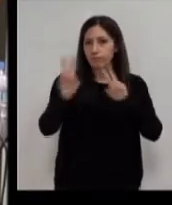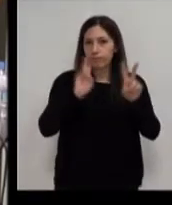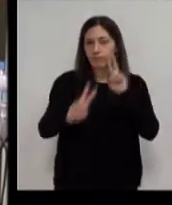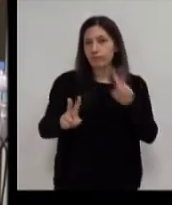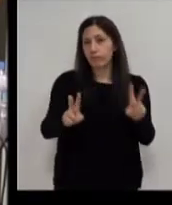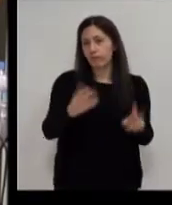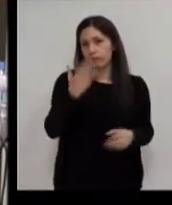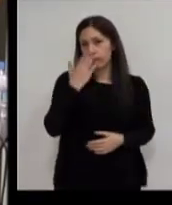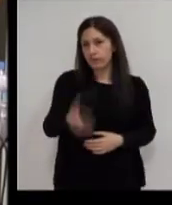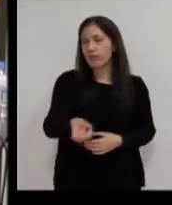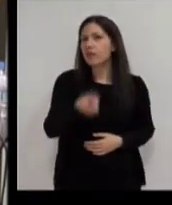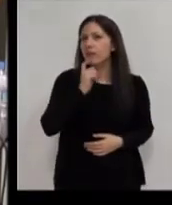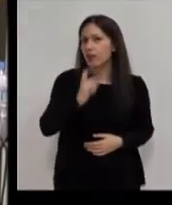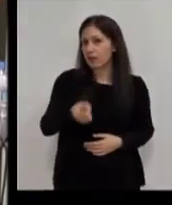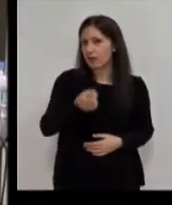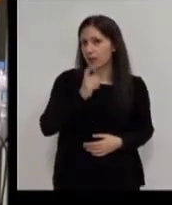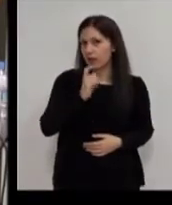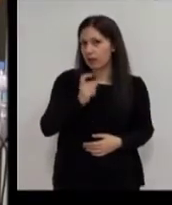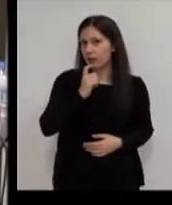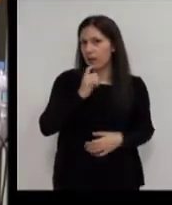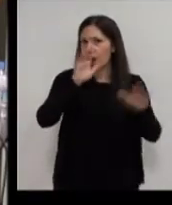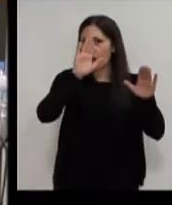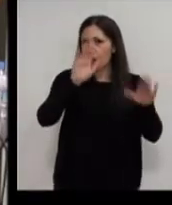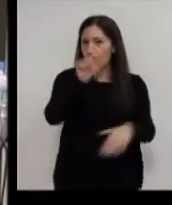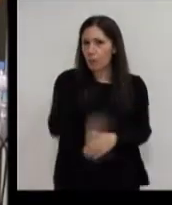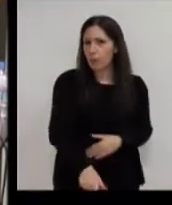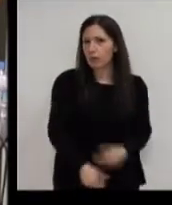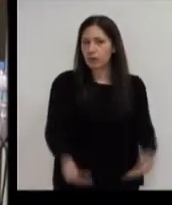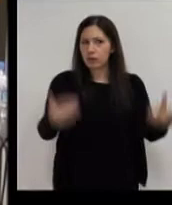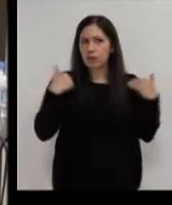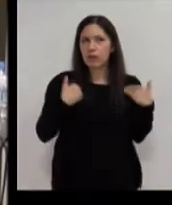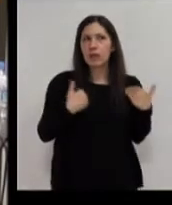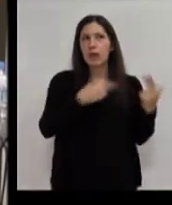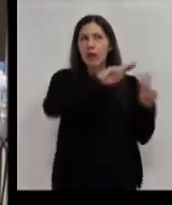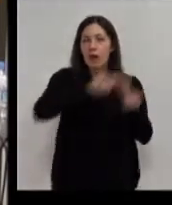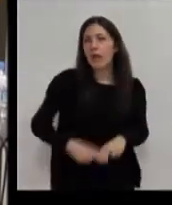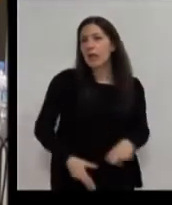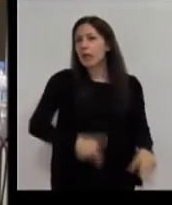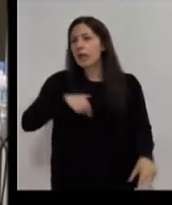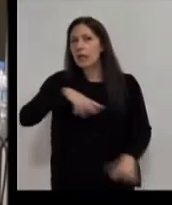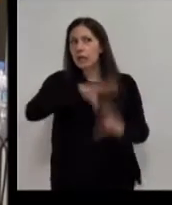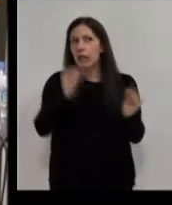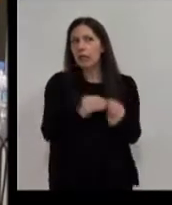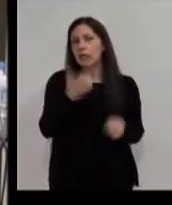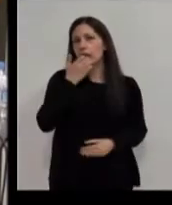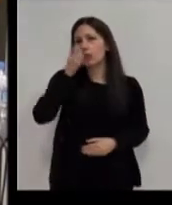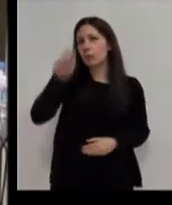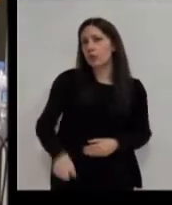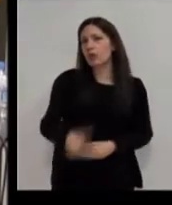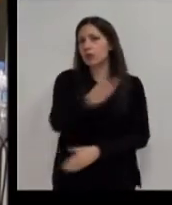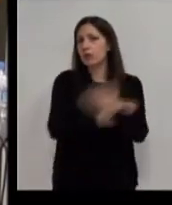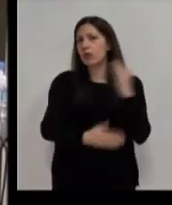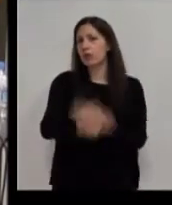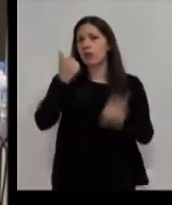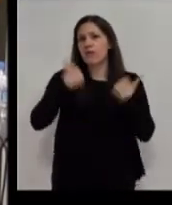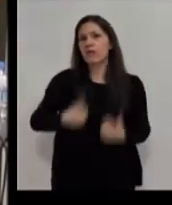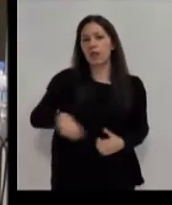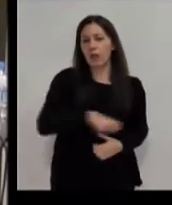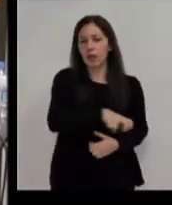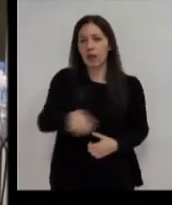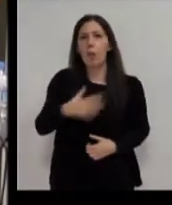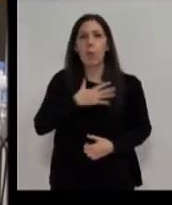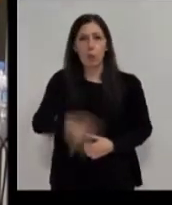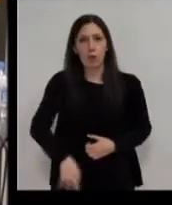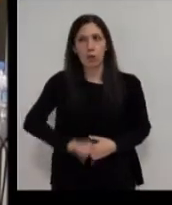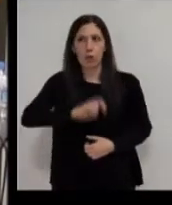visual, me resulta difícil que se ponga a hacer una visión panorámica de si una persona con discapacidad